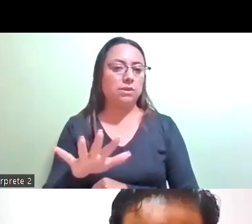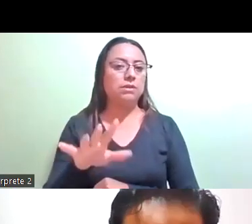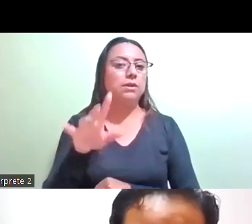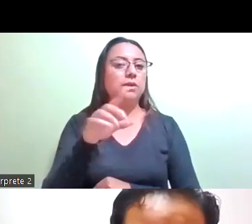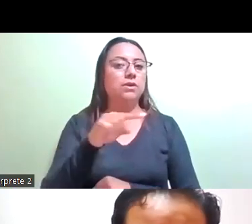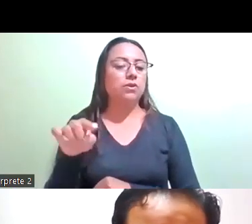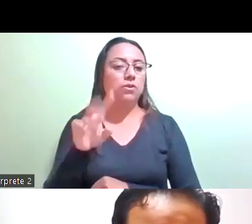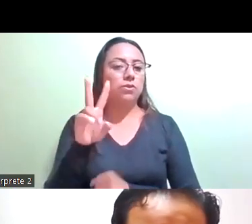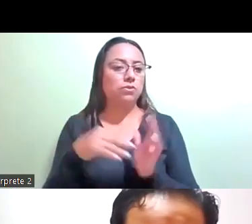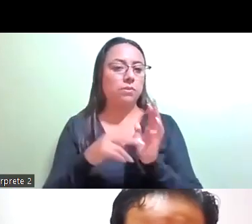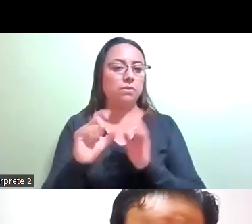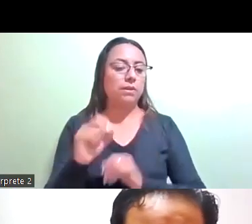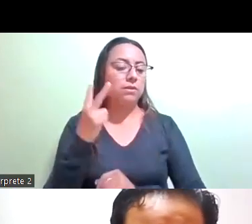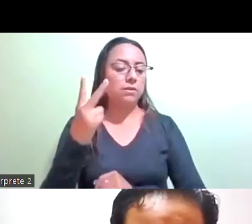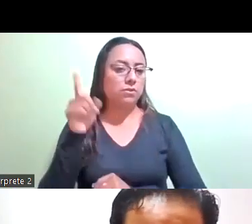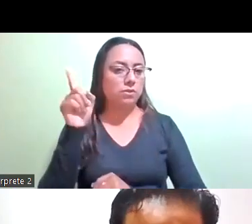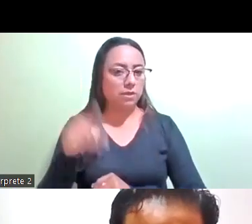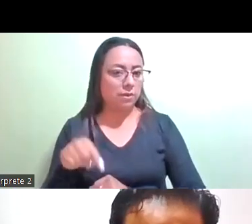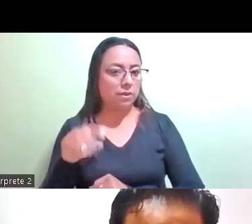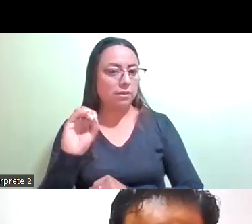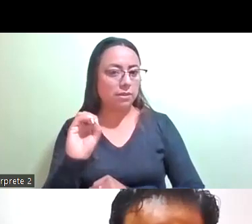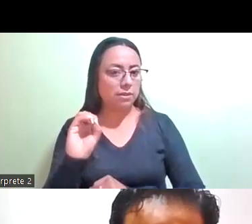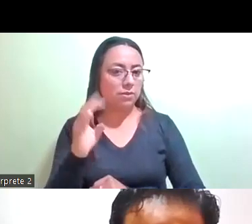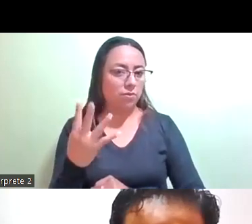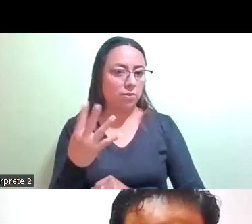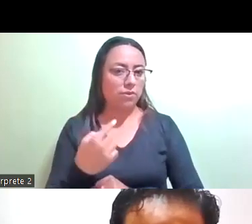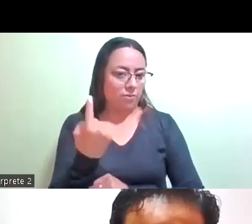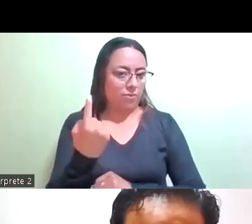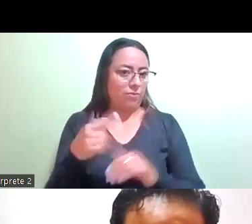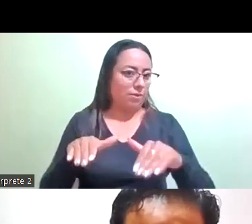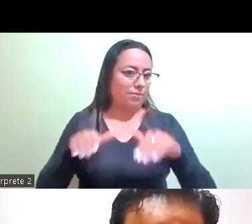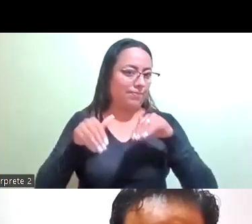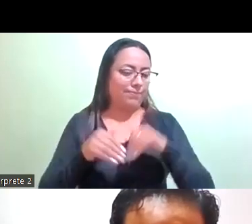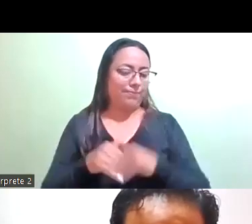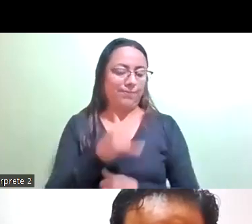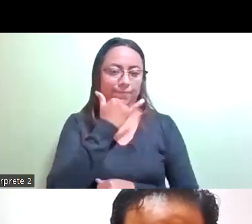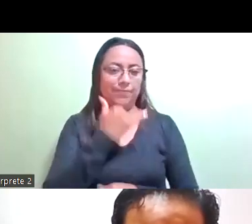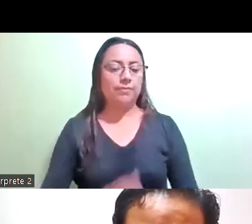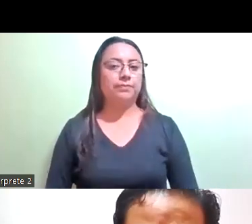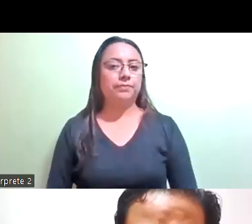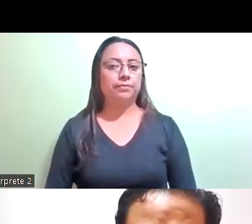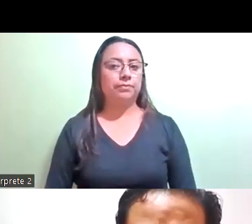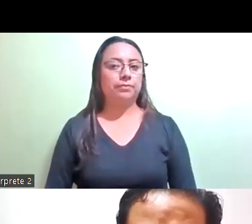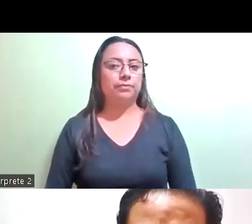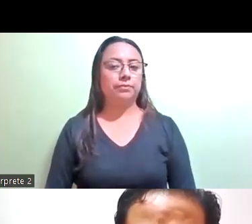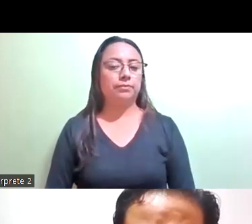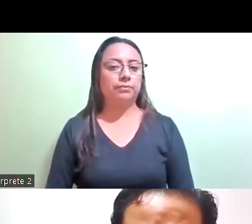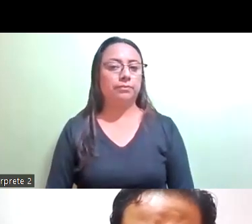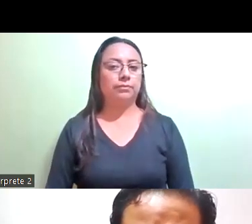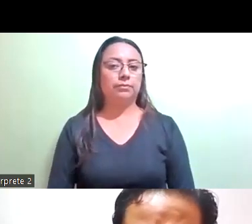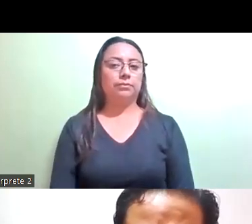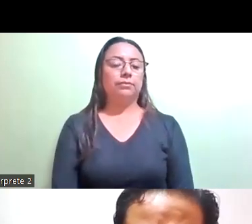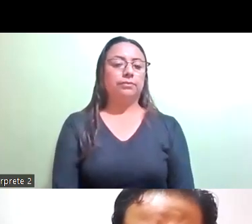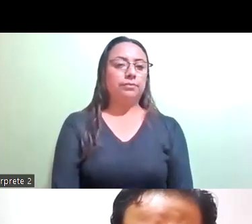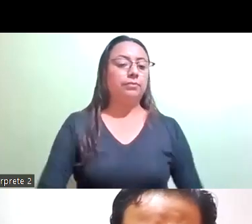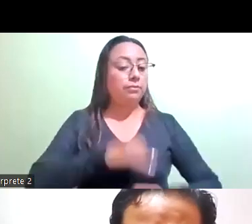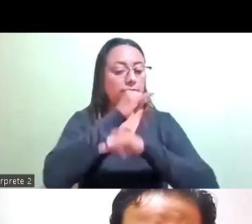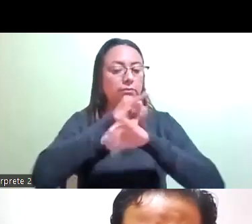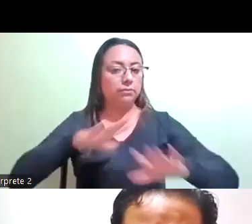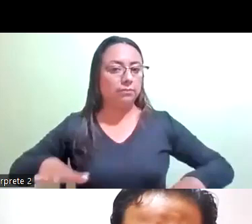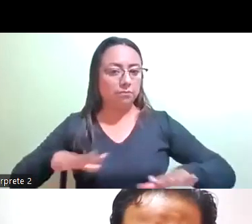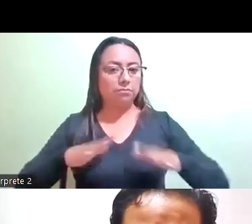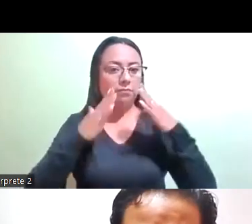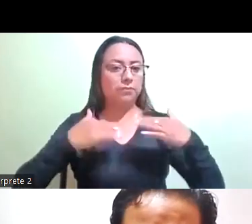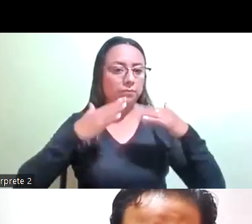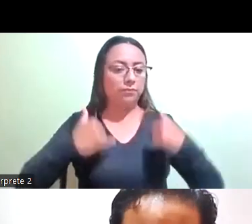_10-10-2022/04. Y una abstención, disculpa. Primero, Se declara la inexistencia de información en materia del recurso